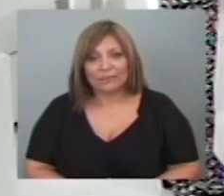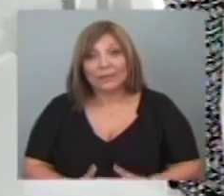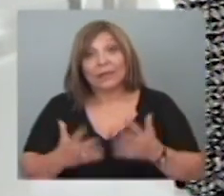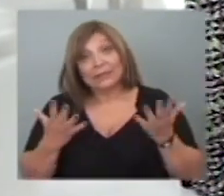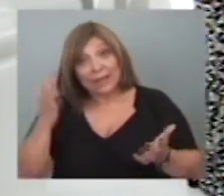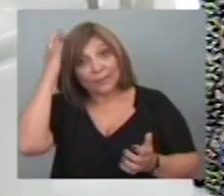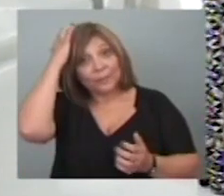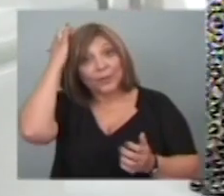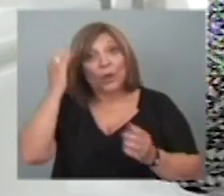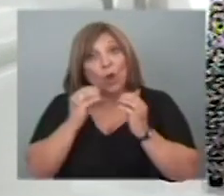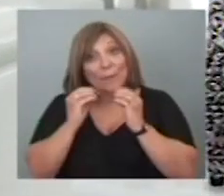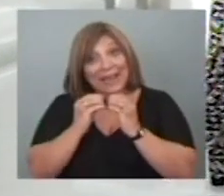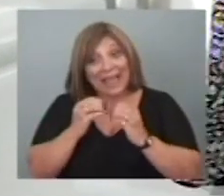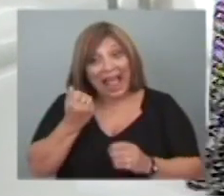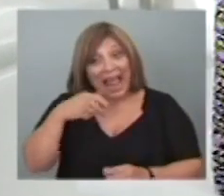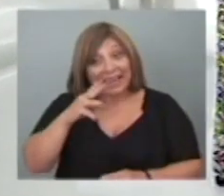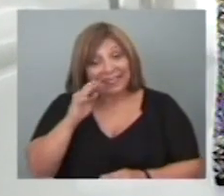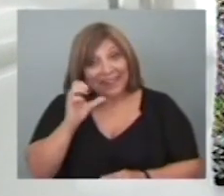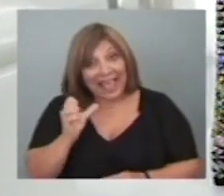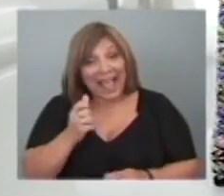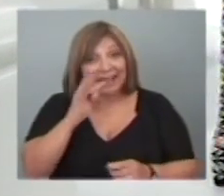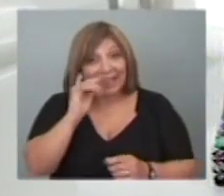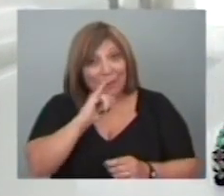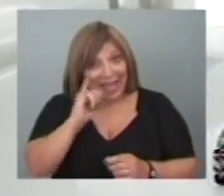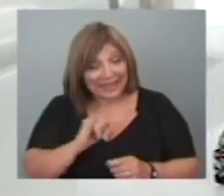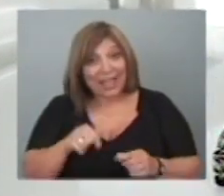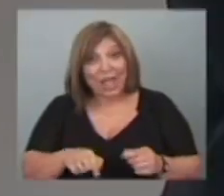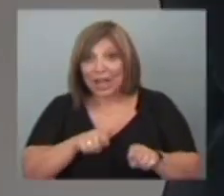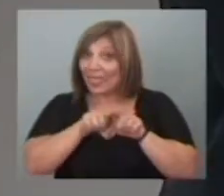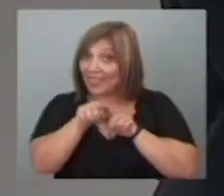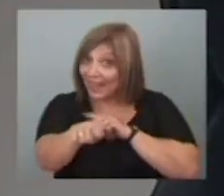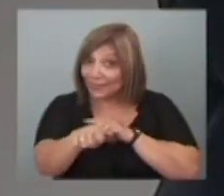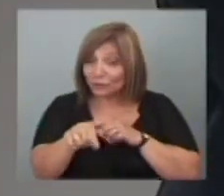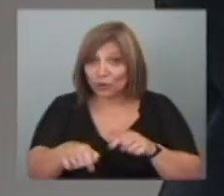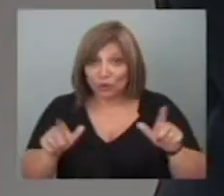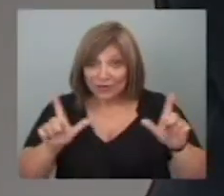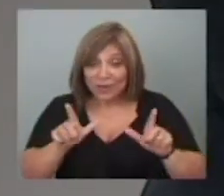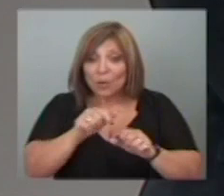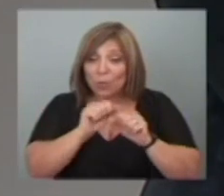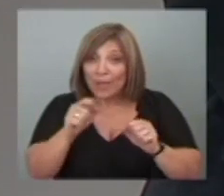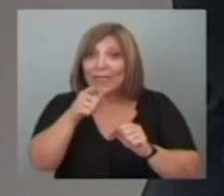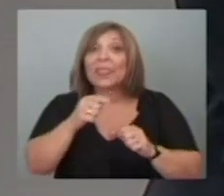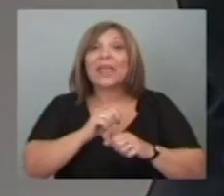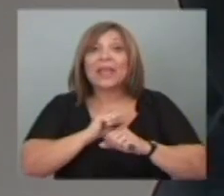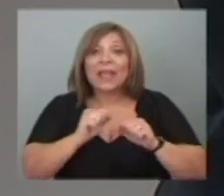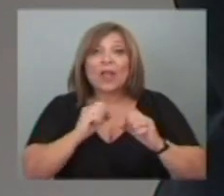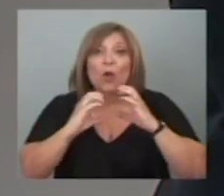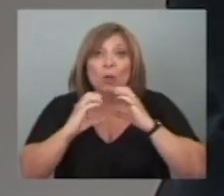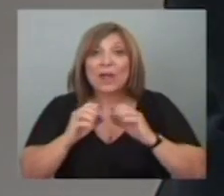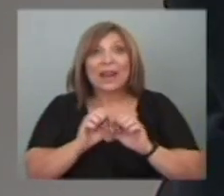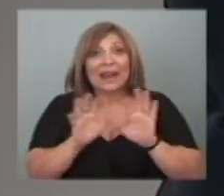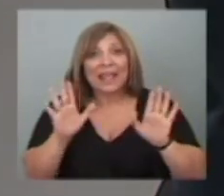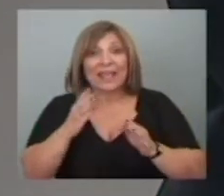Bien, y ya recibimos a nuestra compañera Andrea Tavares. Les recordamos que estamos en vivo, que ustedes pueden comunicarse con nosotros a través de las